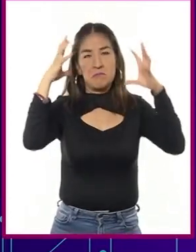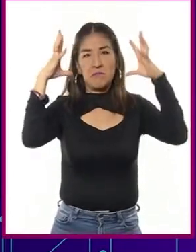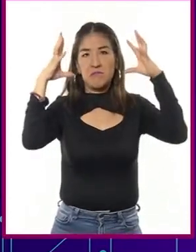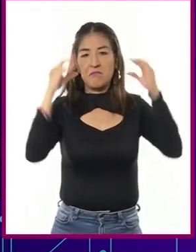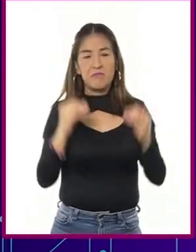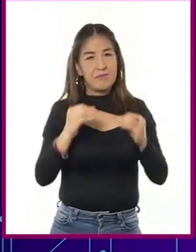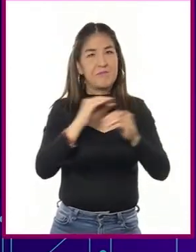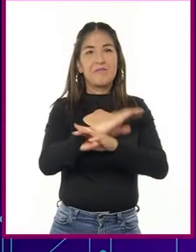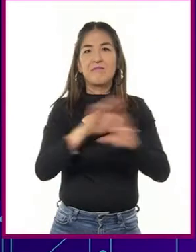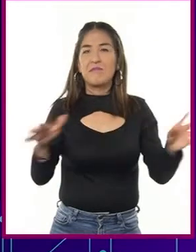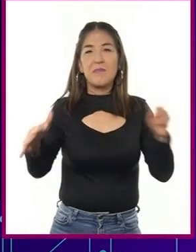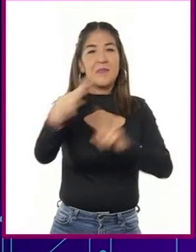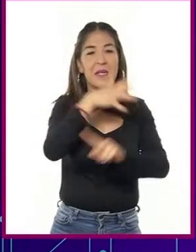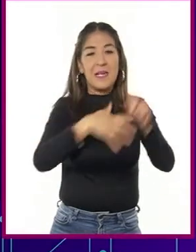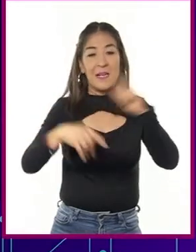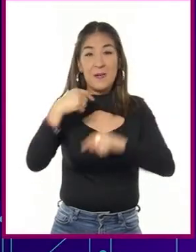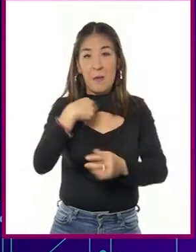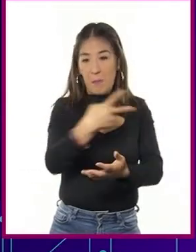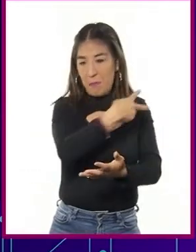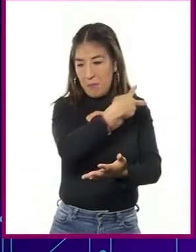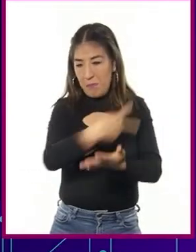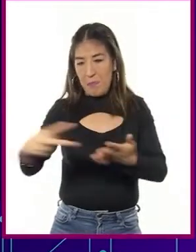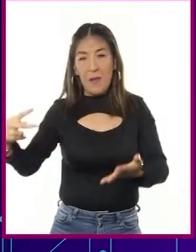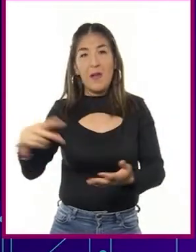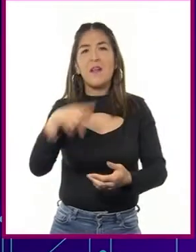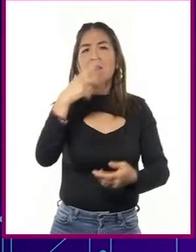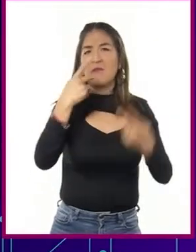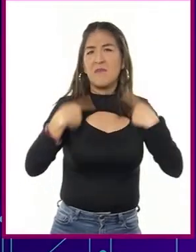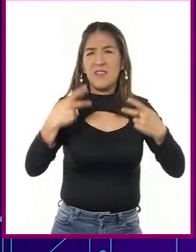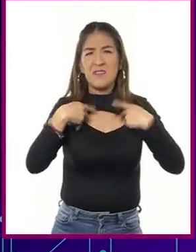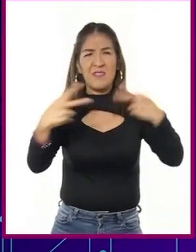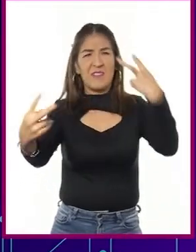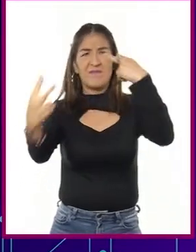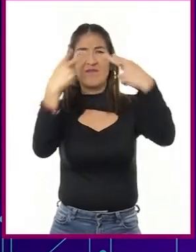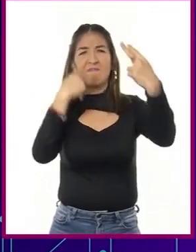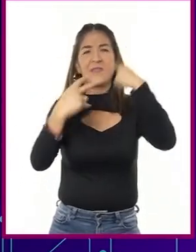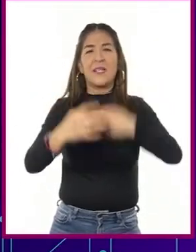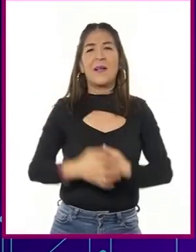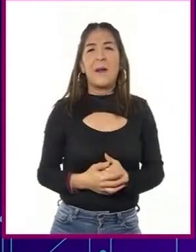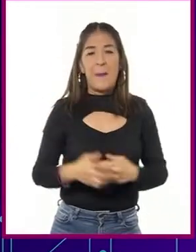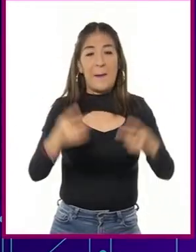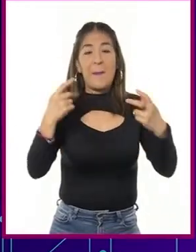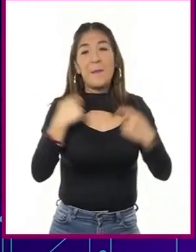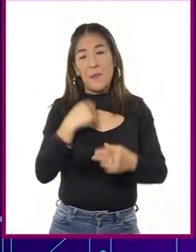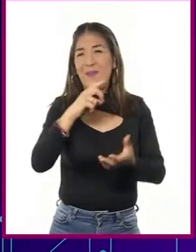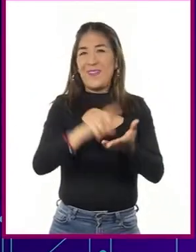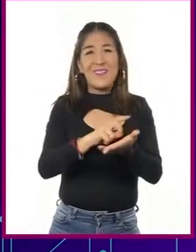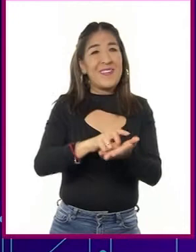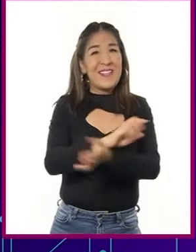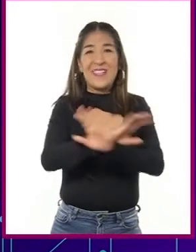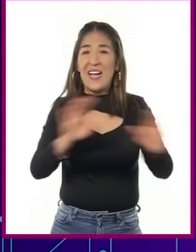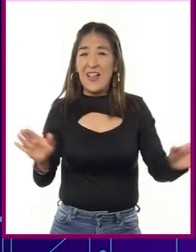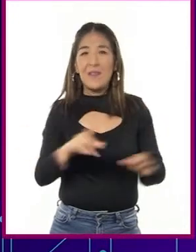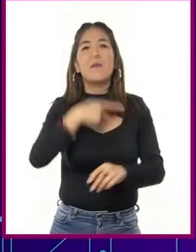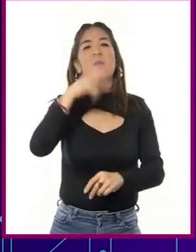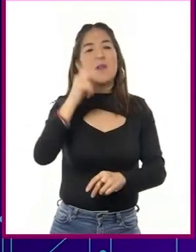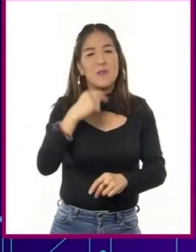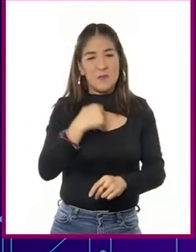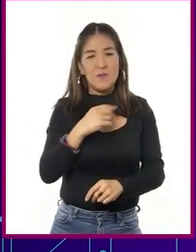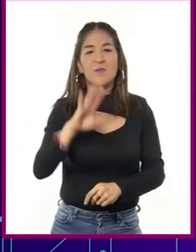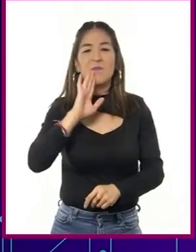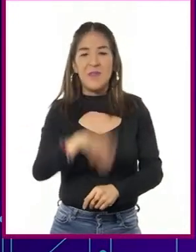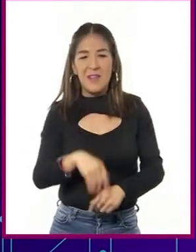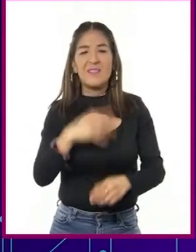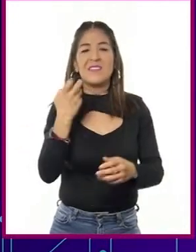todos a mi alrededor y yo en el piso, todos mirándome. Luego de no consumirla, me ha costado años reparar los daños que causó el